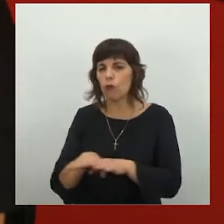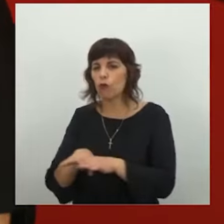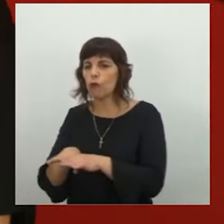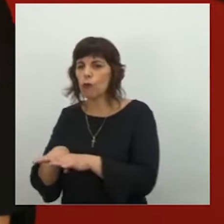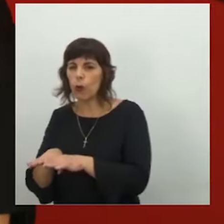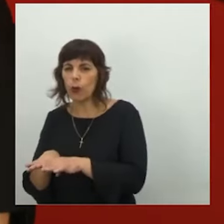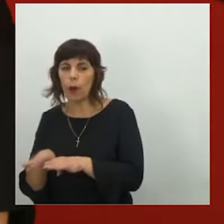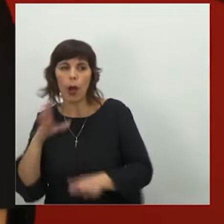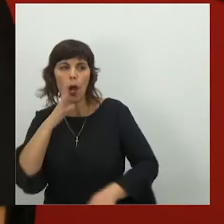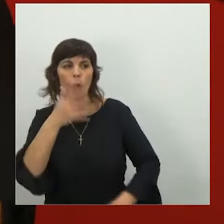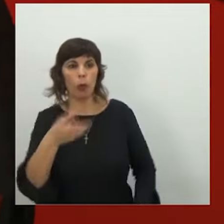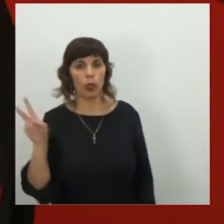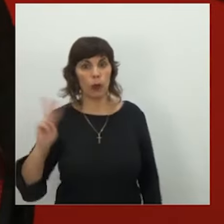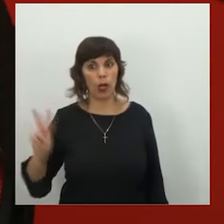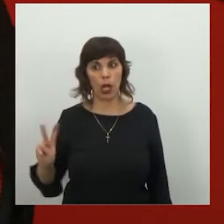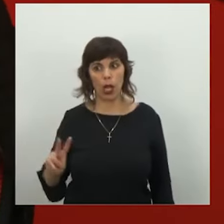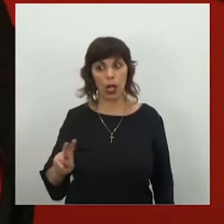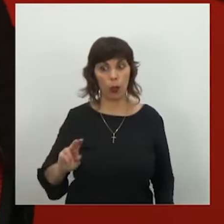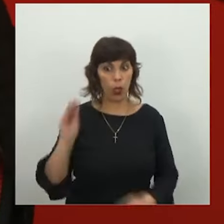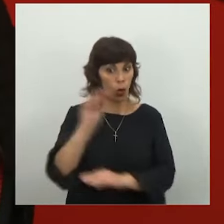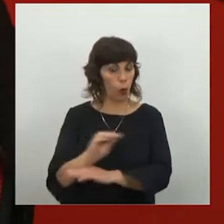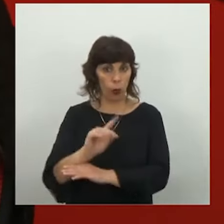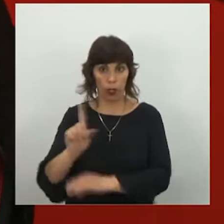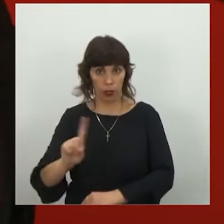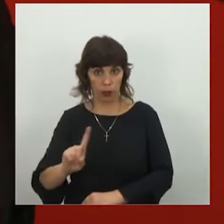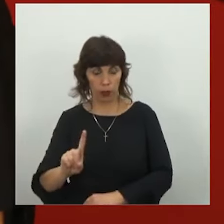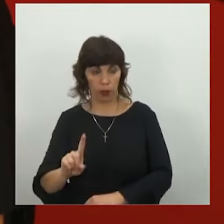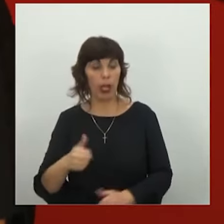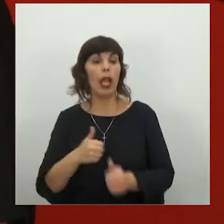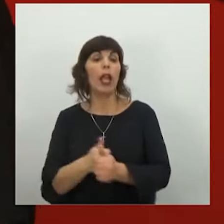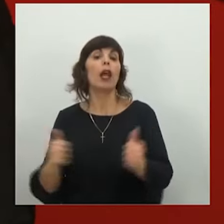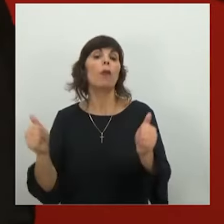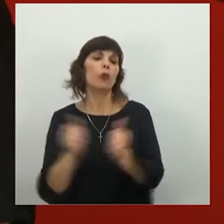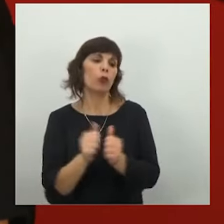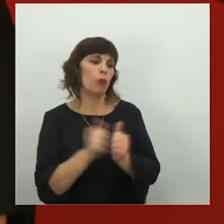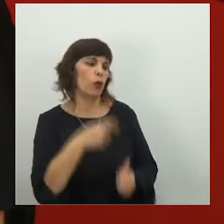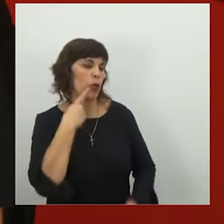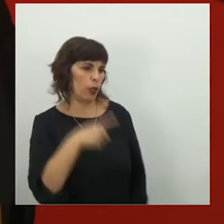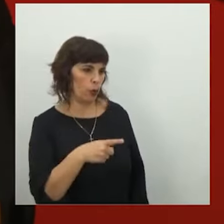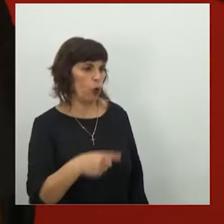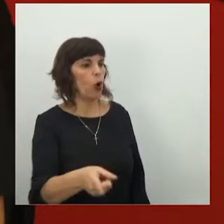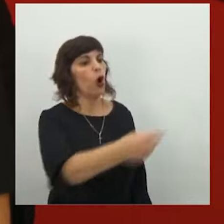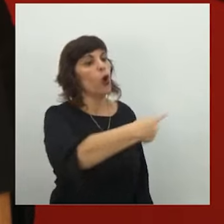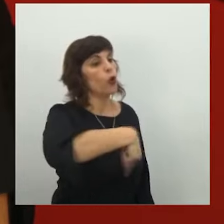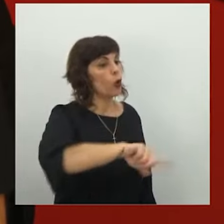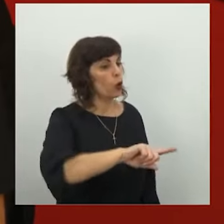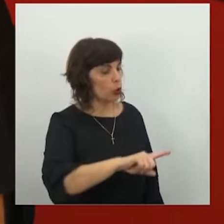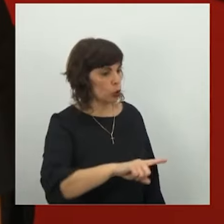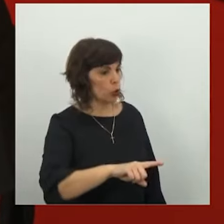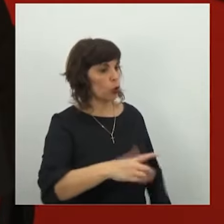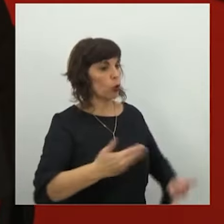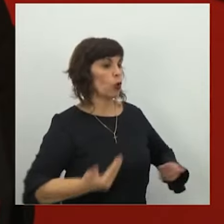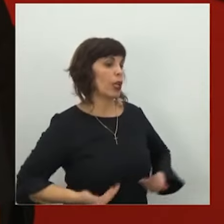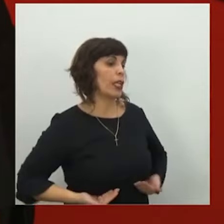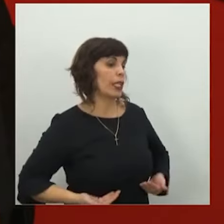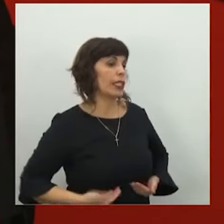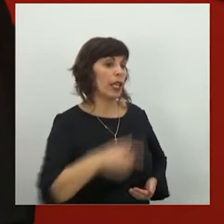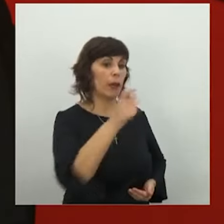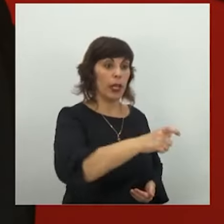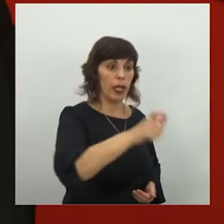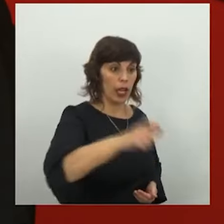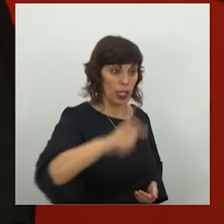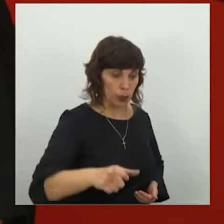Entonces, los apóstoles dijeron, no es bueno que nosotros dejemos las mesas, que dejemos la palabra de Dios para